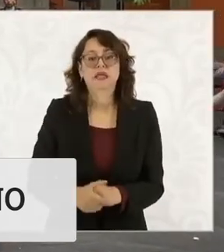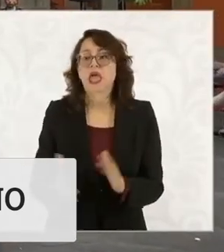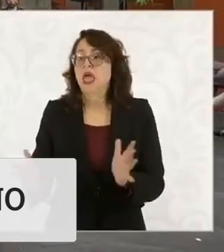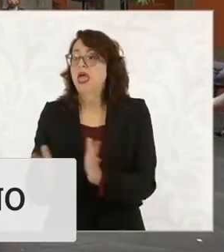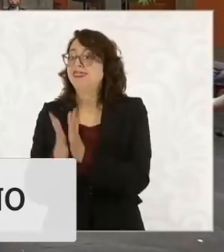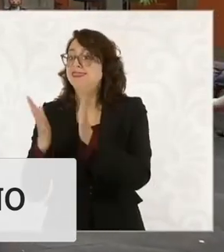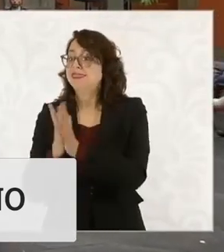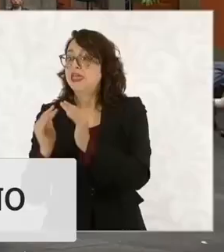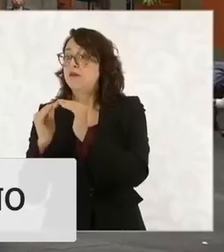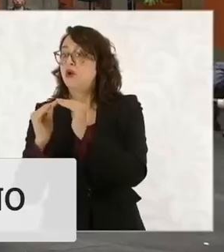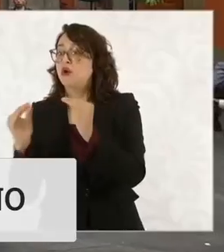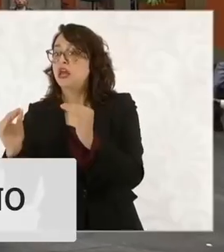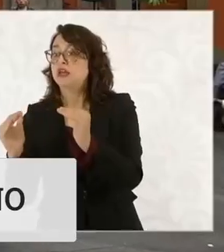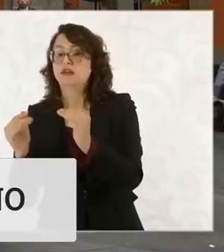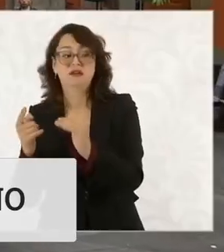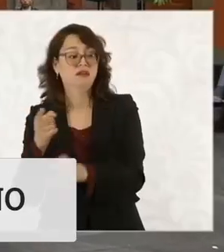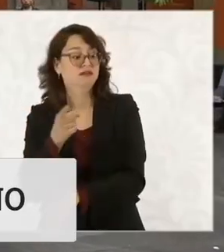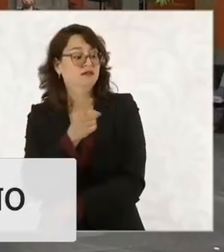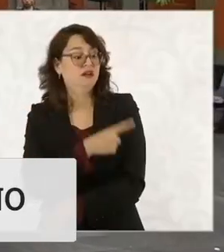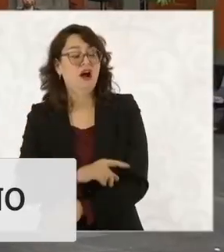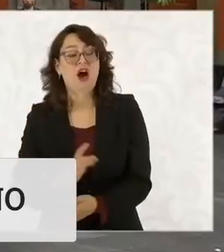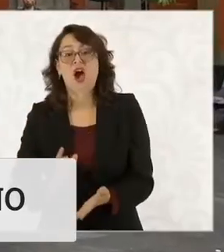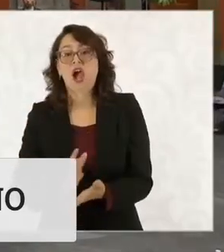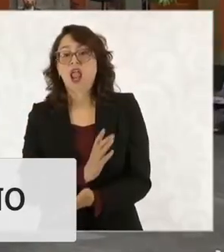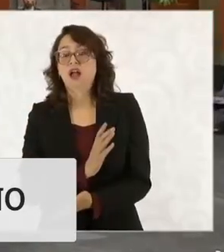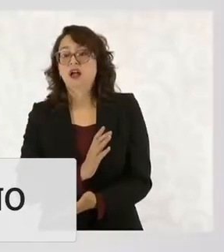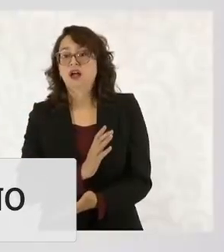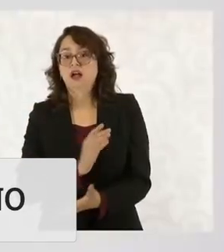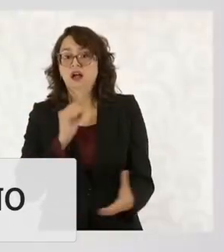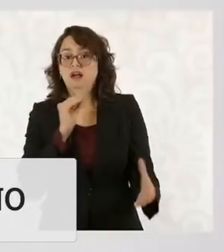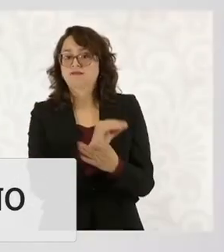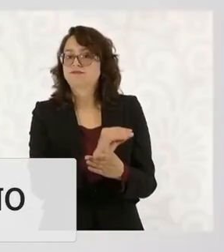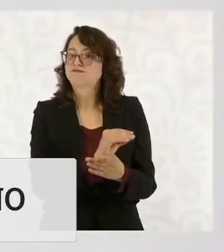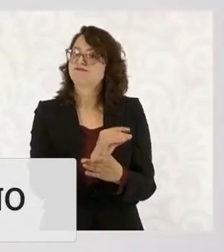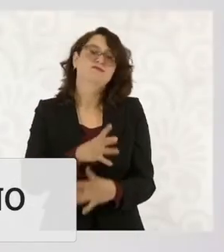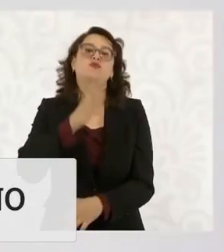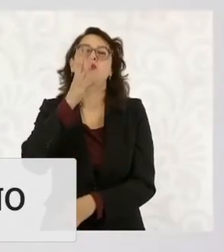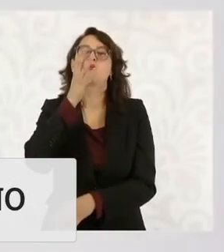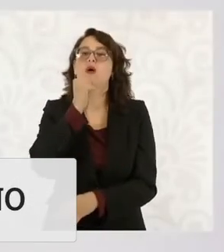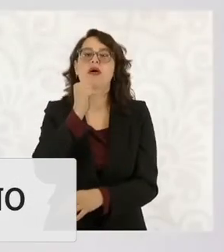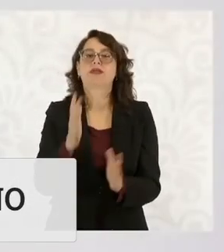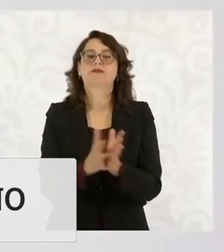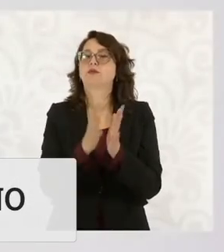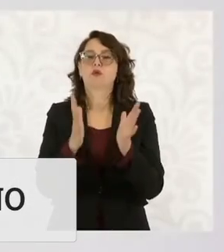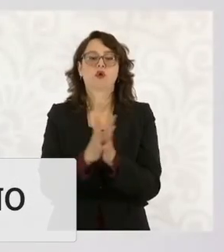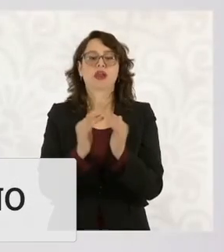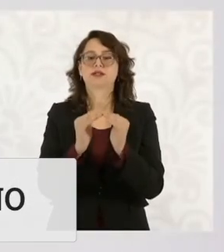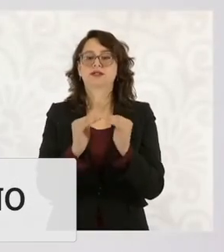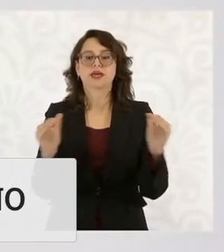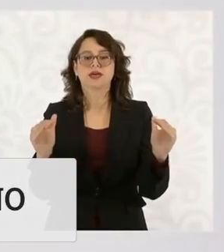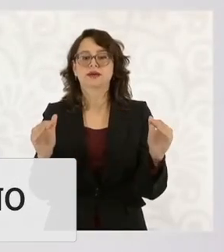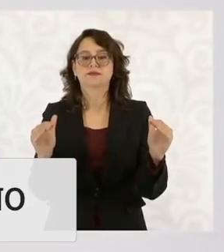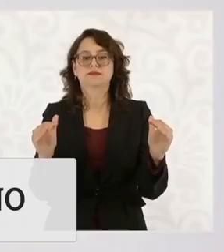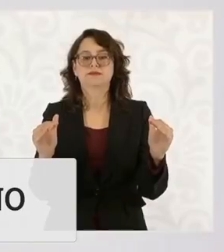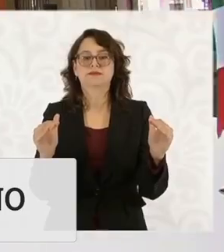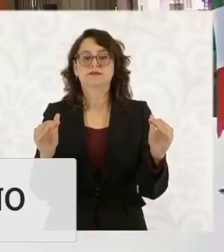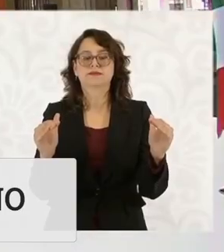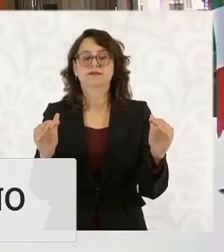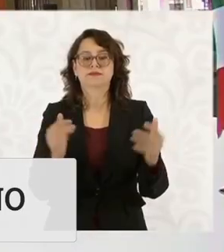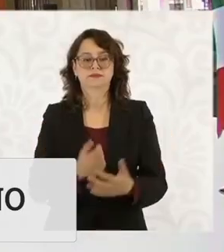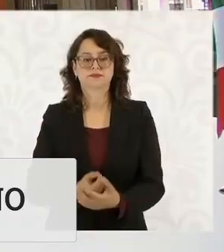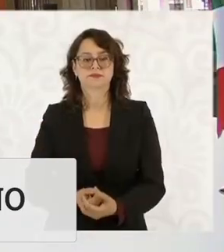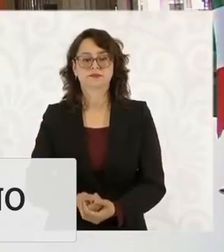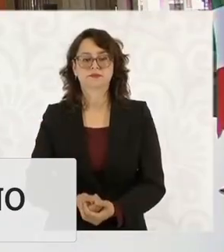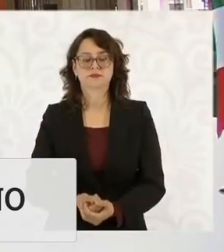se excluye la voz de quienes llevan siglos resistiendo, y que no puede haber identidad nacional